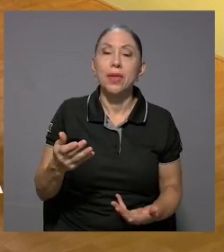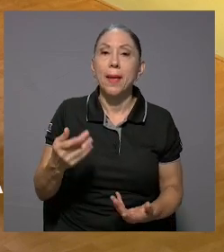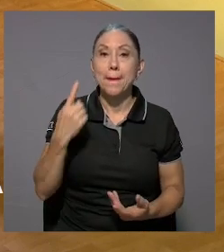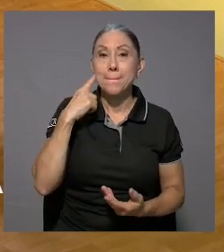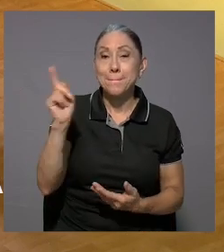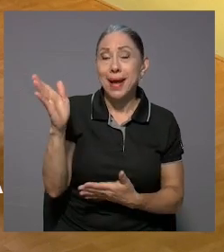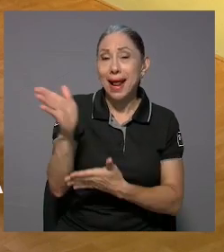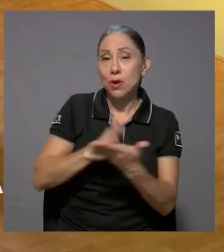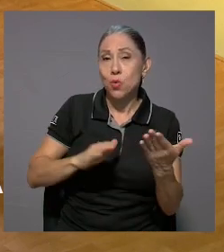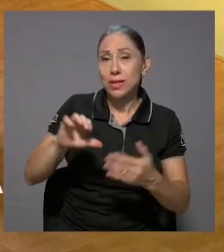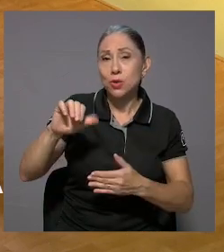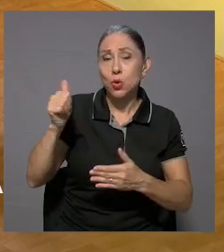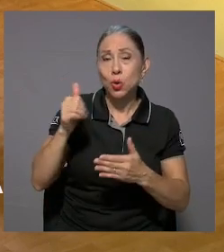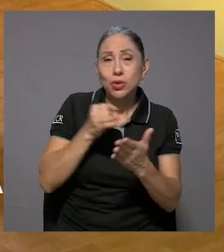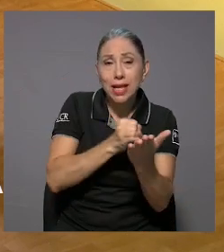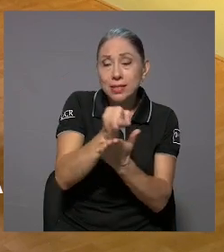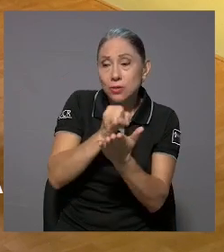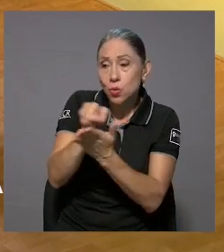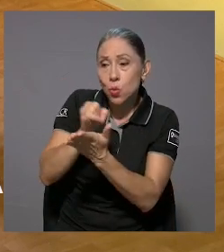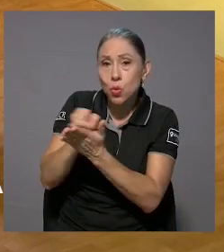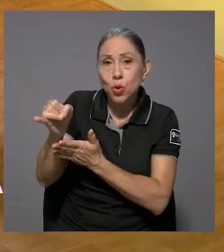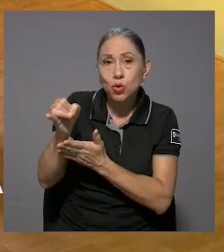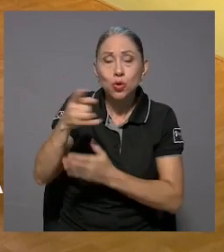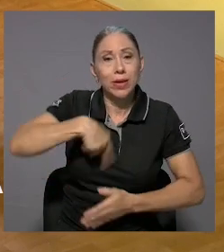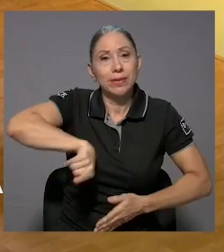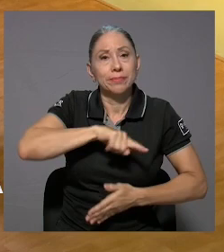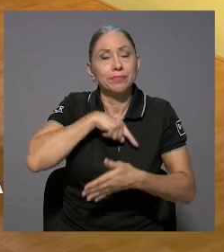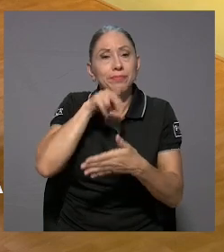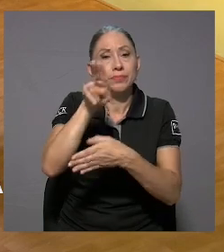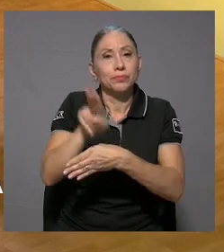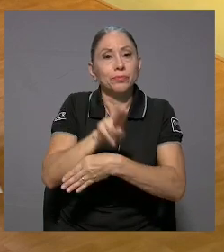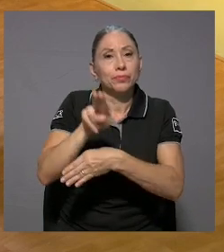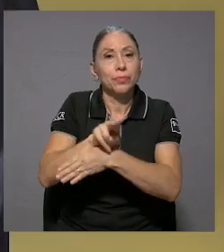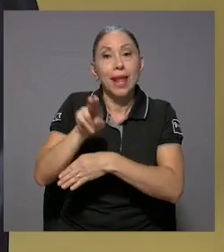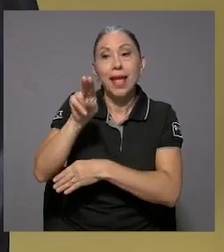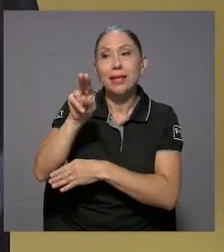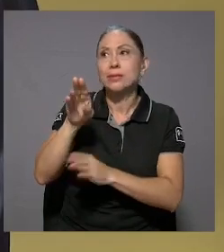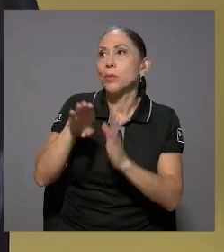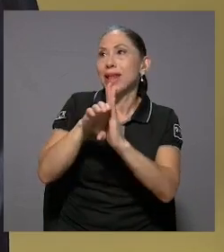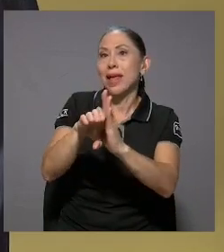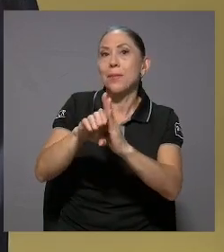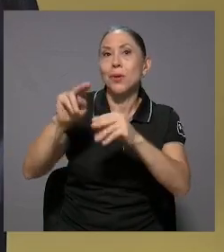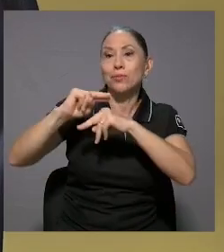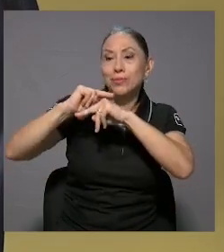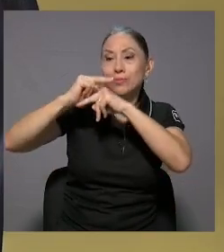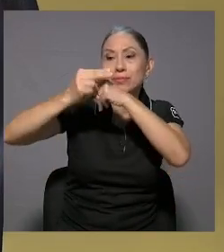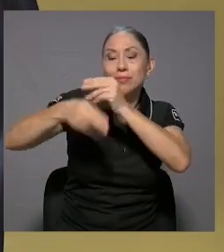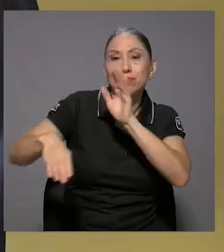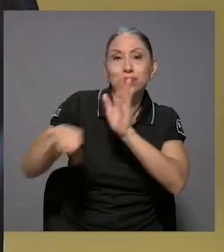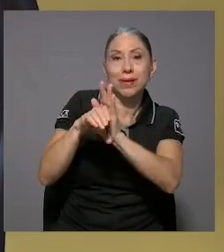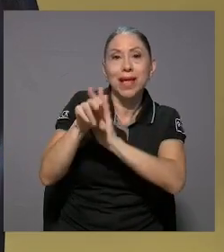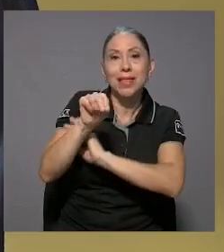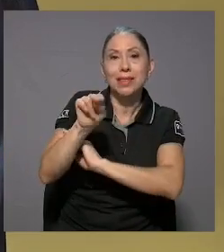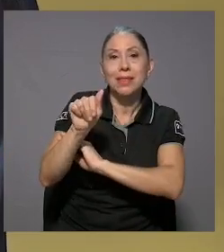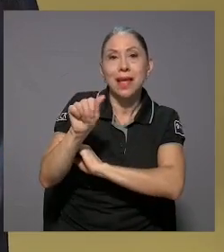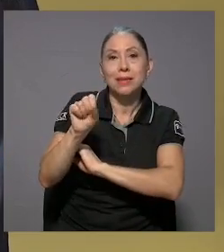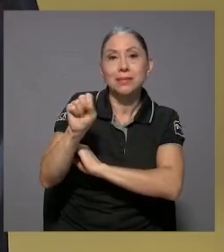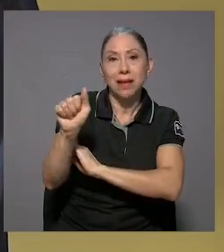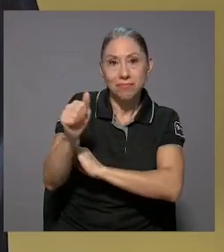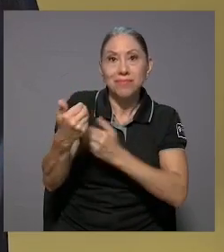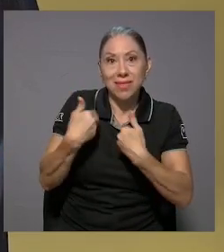ejemplo, para algunos otros estudios que hemos hecho, hemos utilizado, la NASA tiene, por ejemplo, imágenes satelitales a